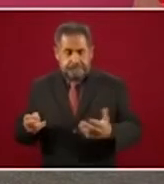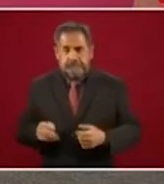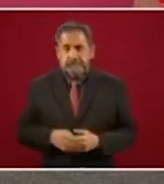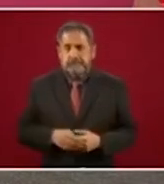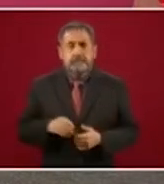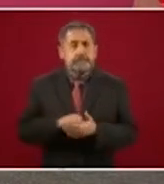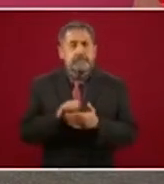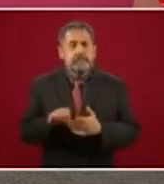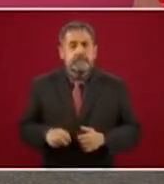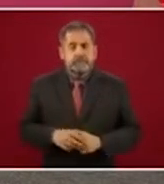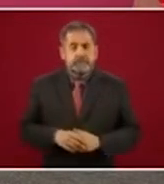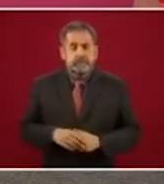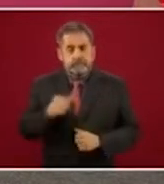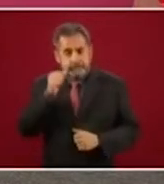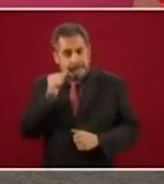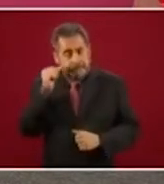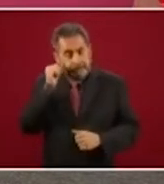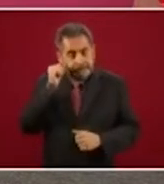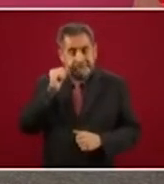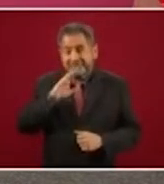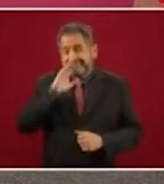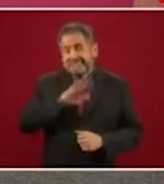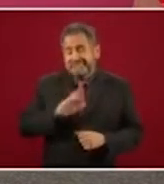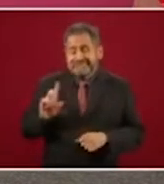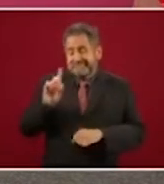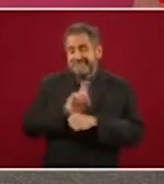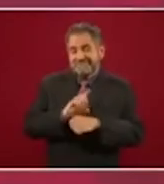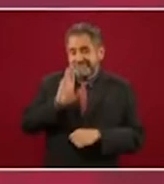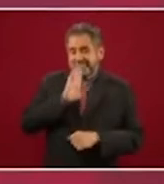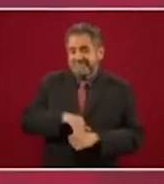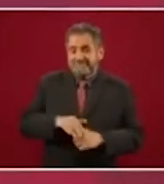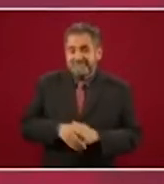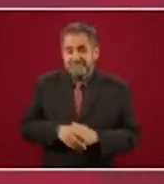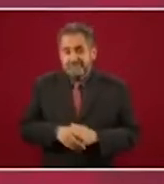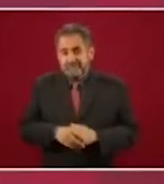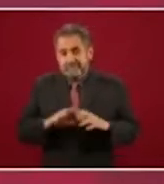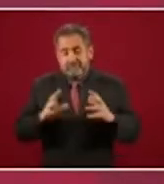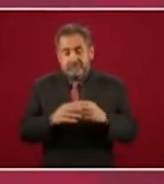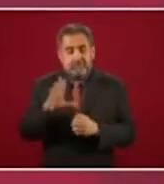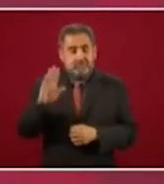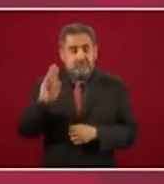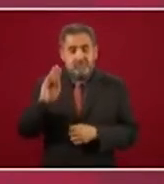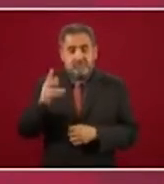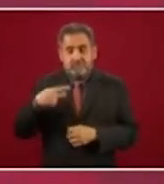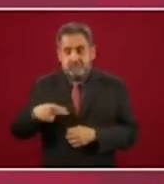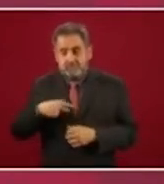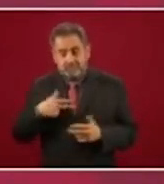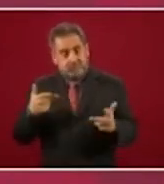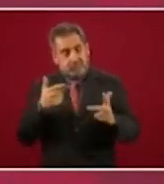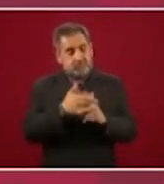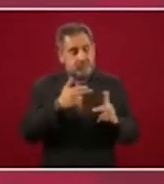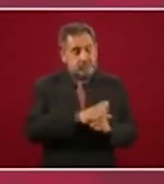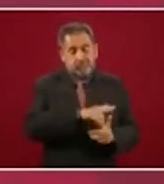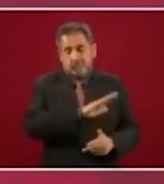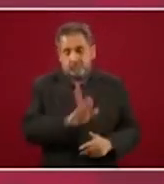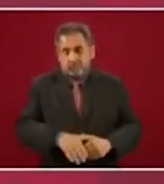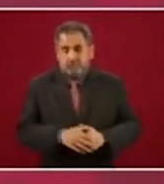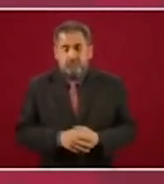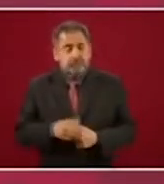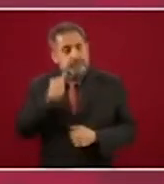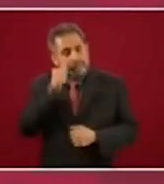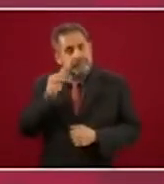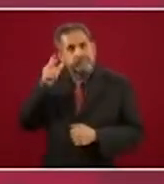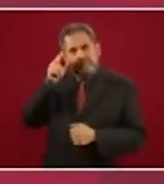por ejemplo ayer fue un mal día más de 90 omissis antes